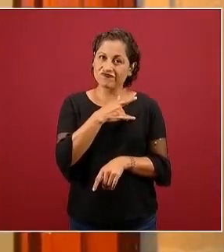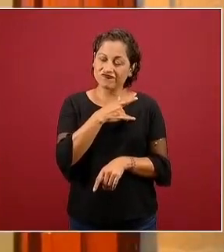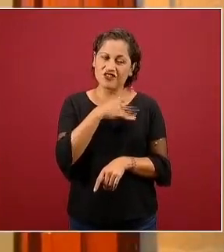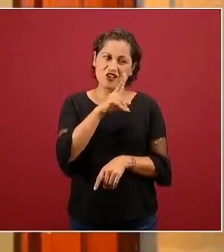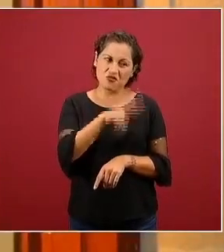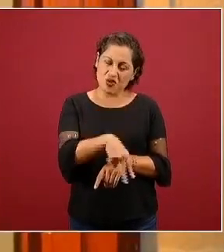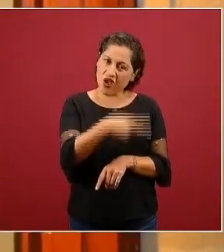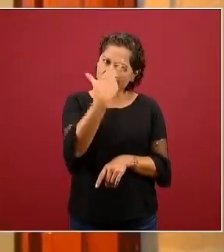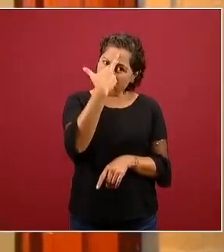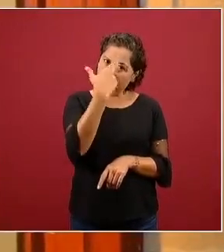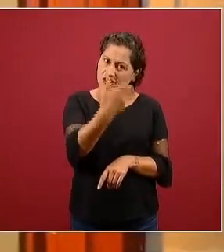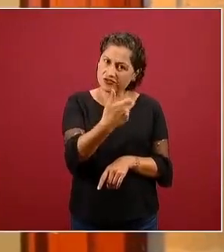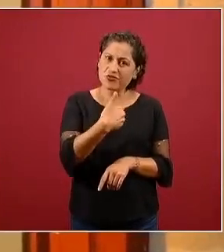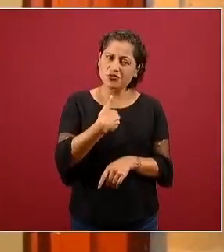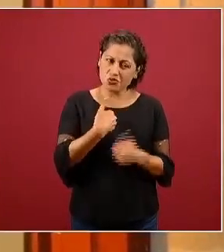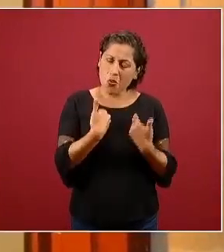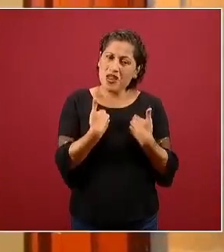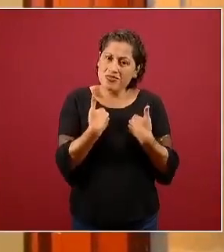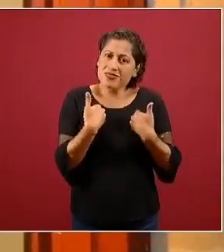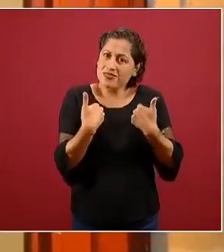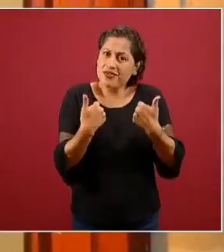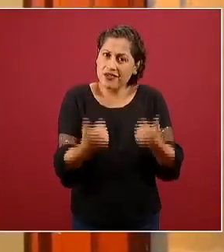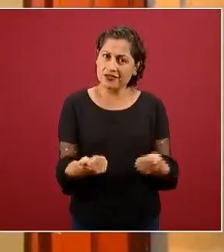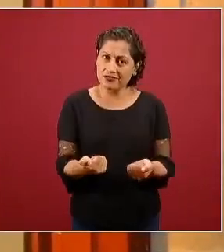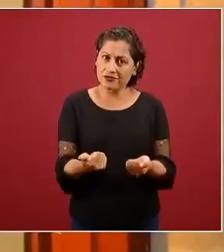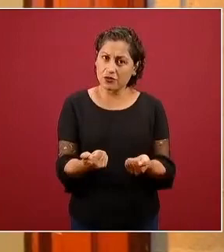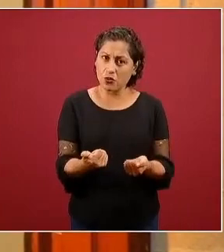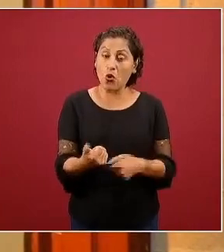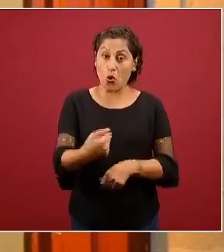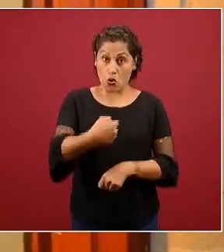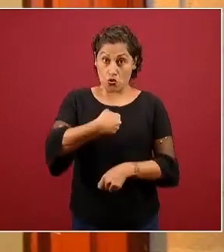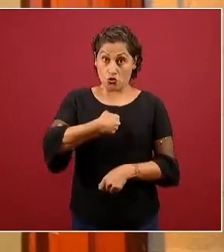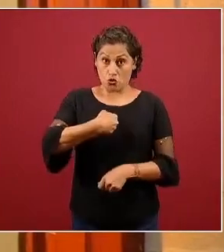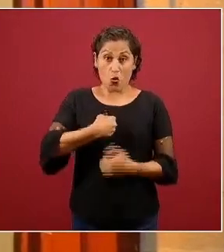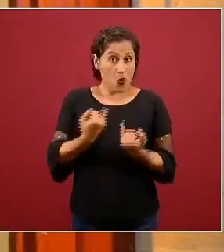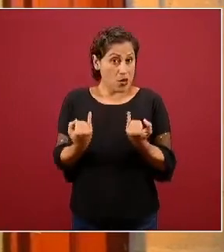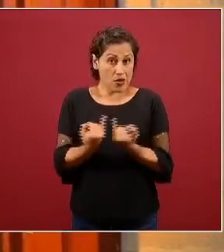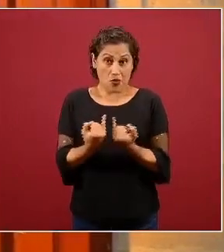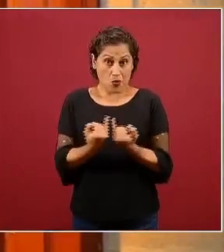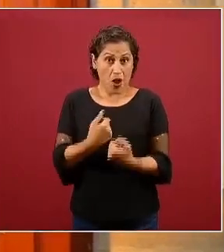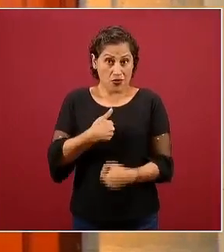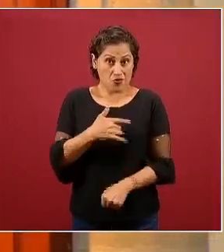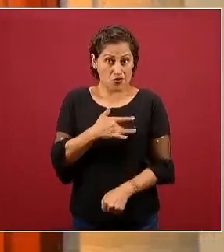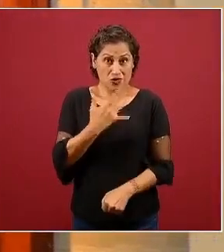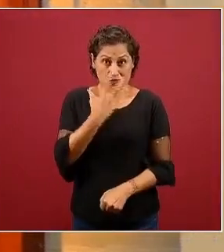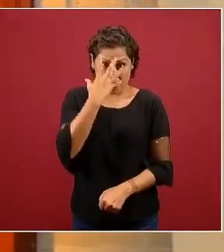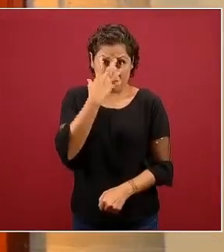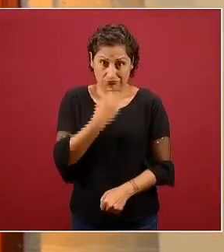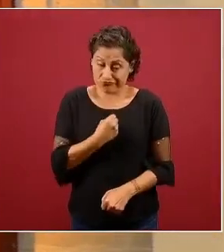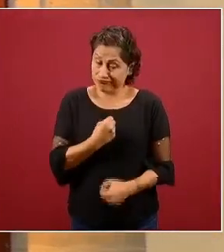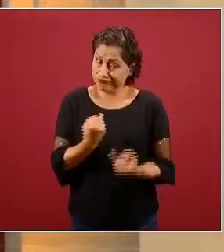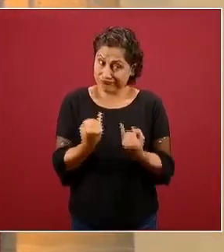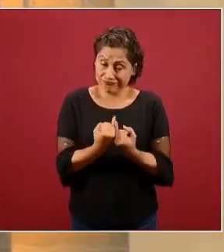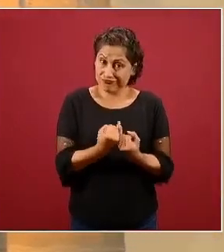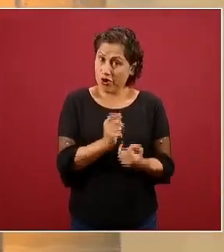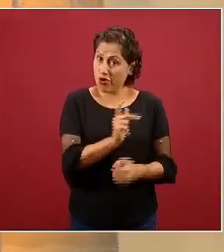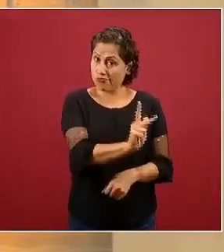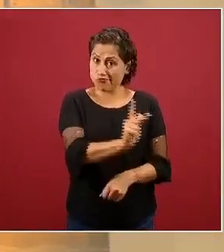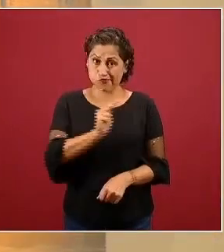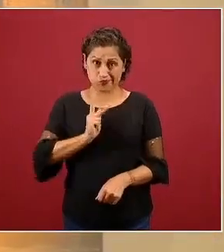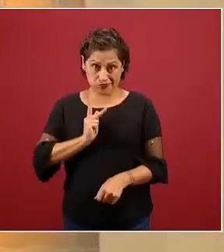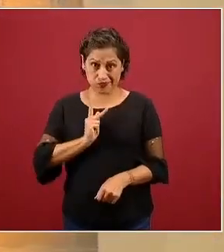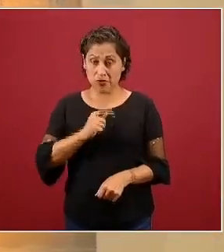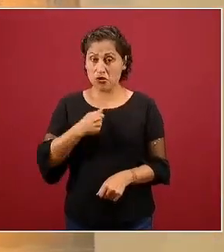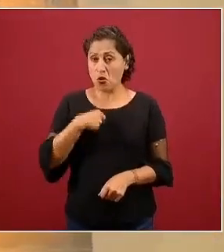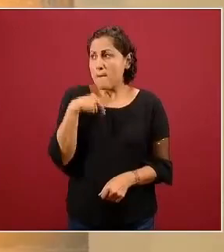sentir como él, que yo lo comprendo, que yo también me siento triste, que yo también he estado preocupado y que